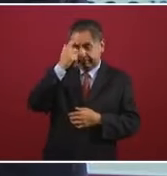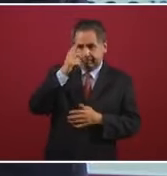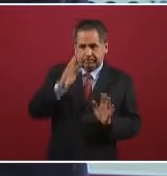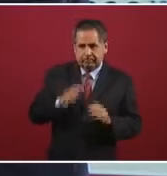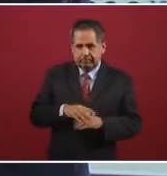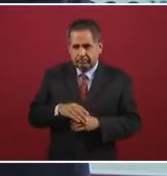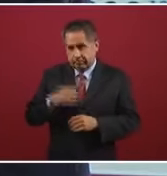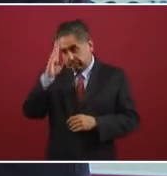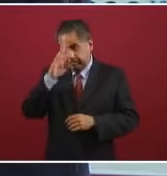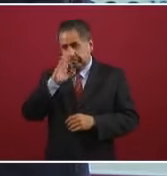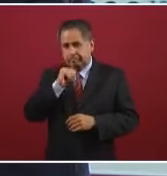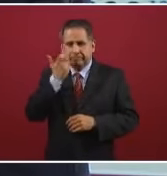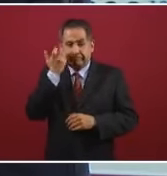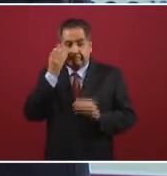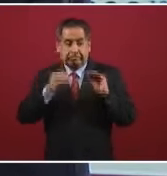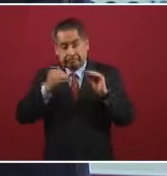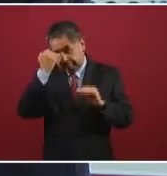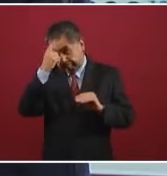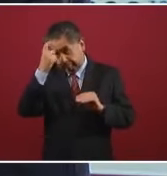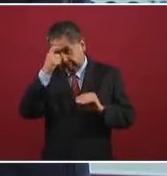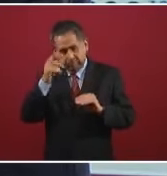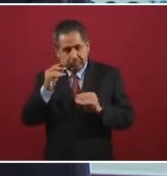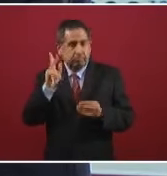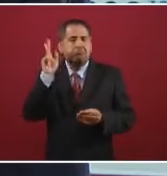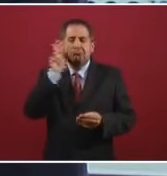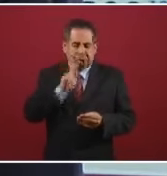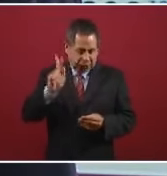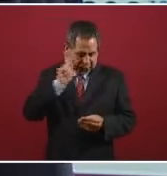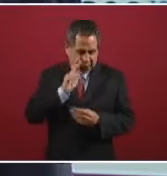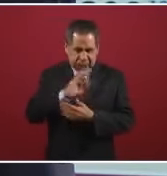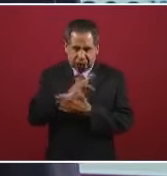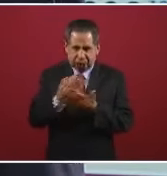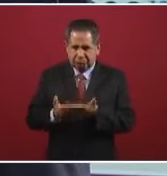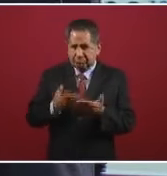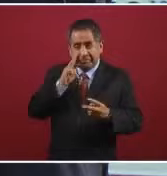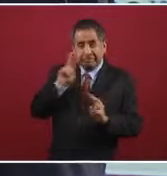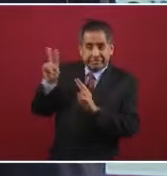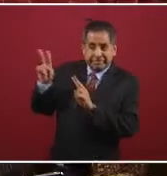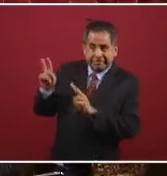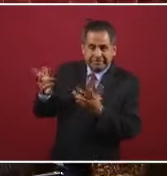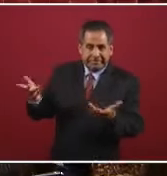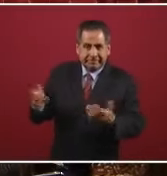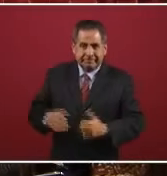a pensar de que fue una invención. Pero miren esto.